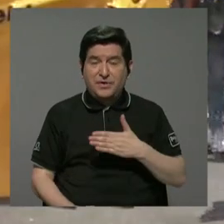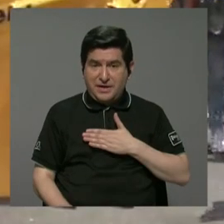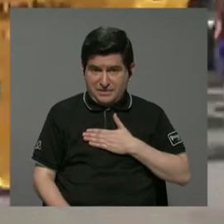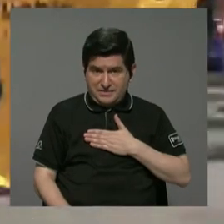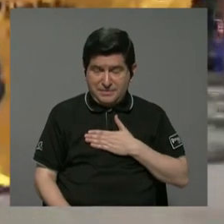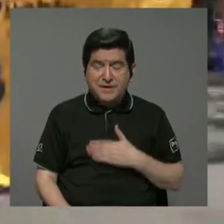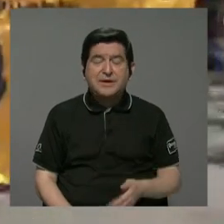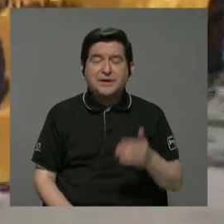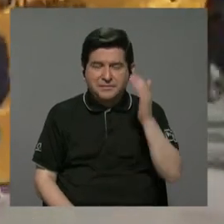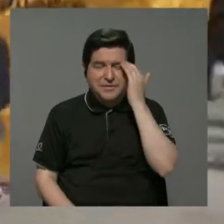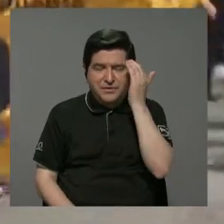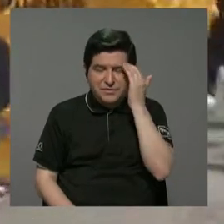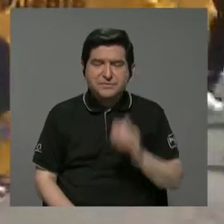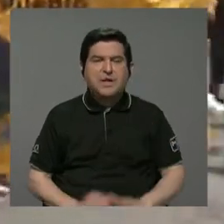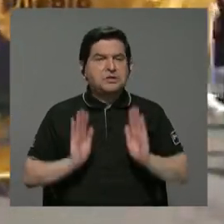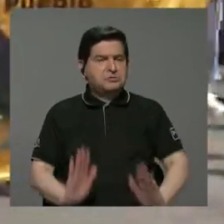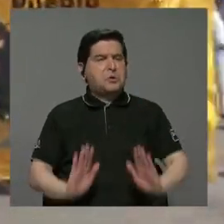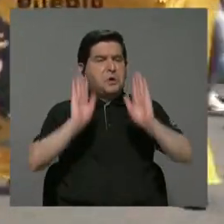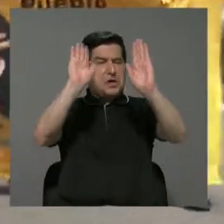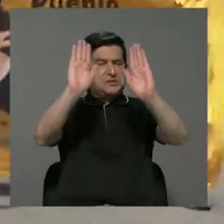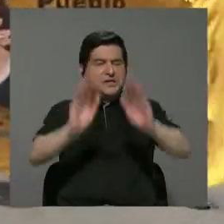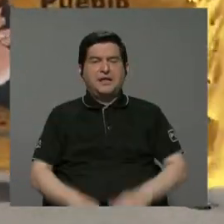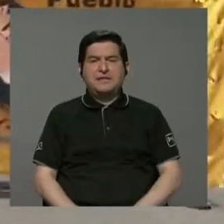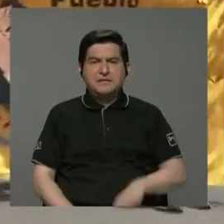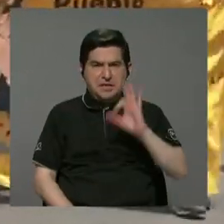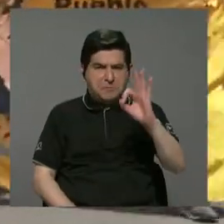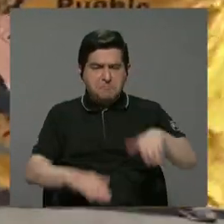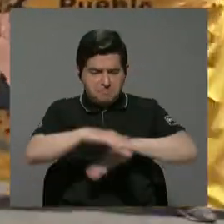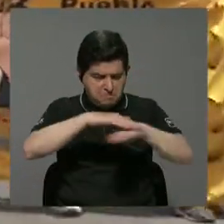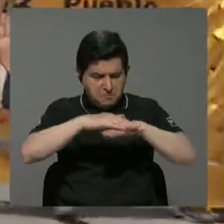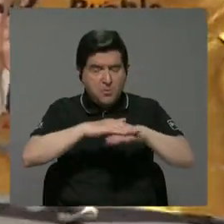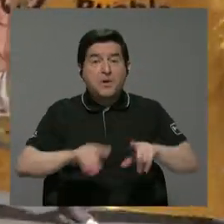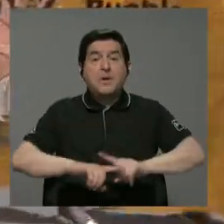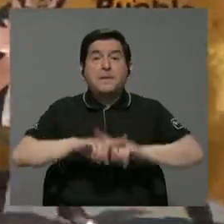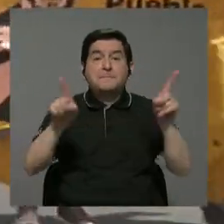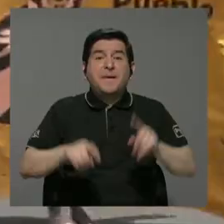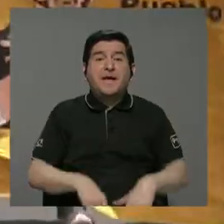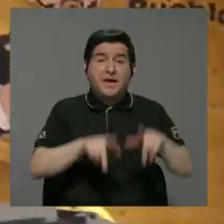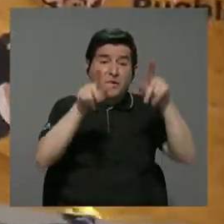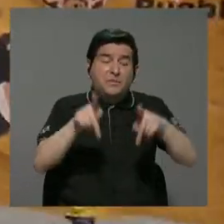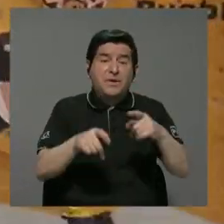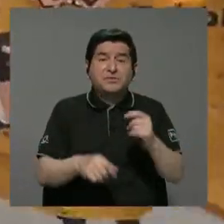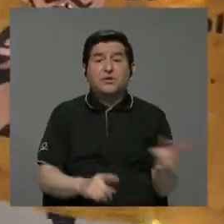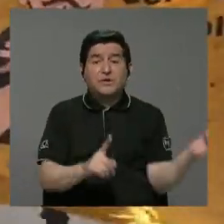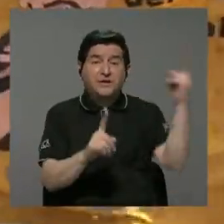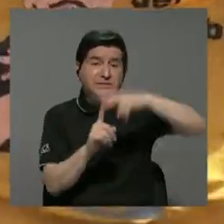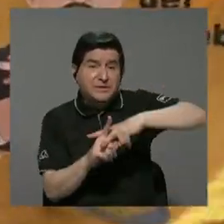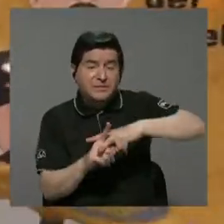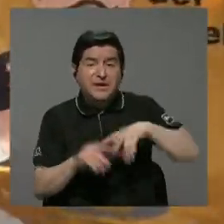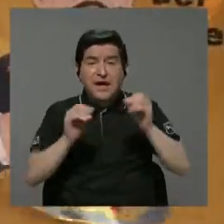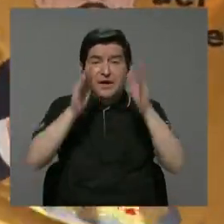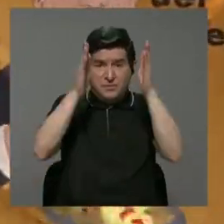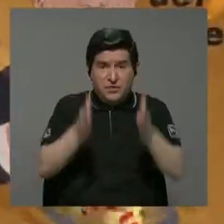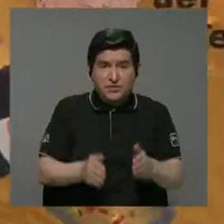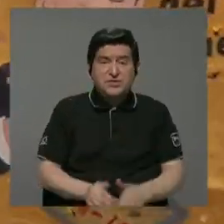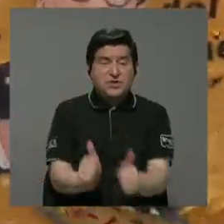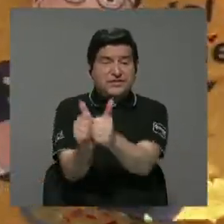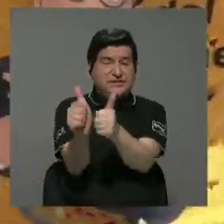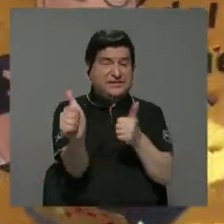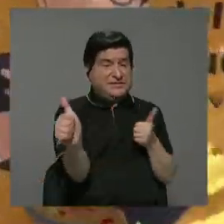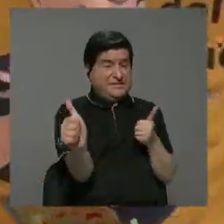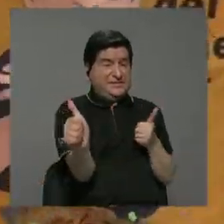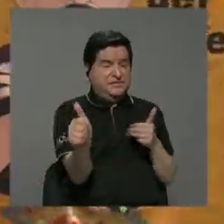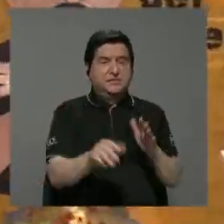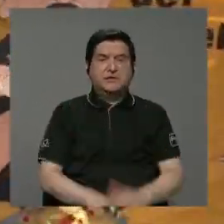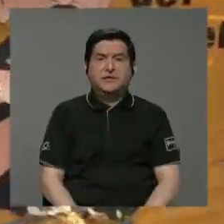son excelentes, están muy bien fundamentados, pero el personal docente nos ha quedado atrás. Sí.